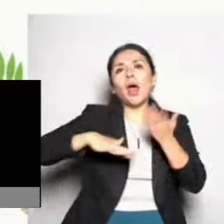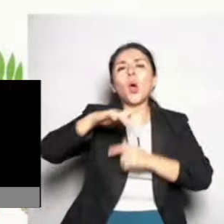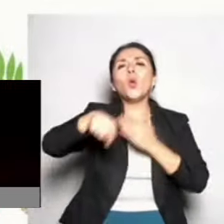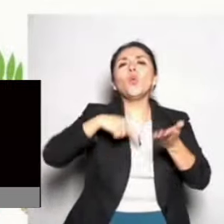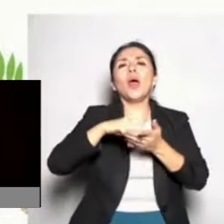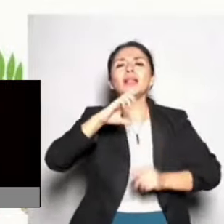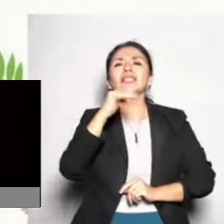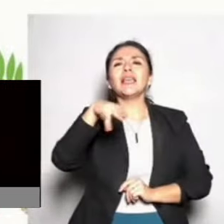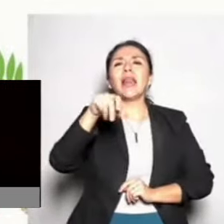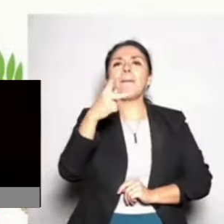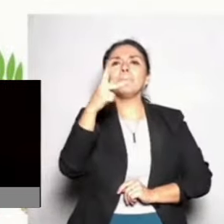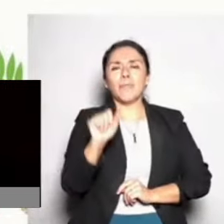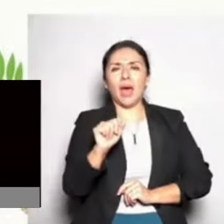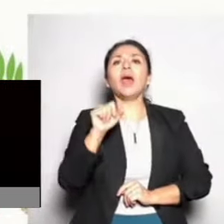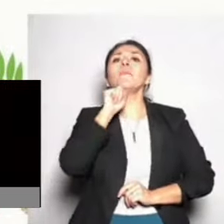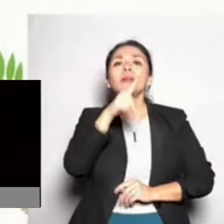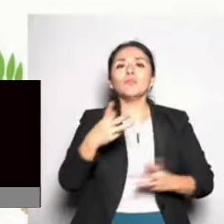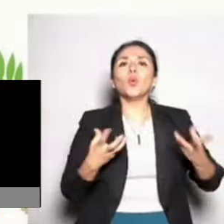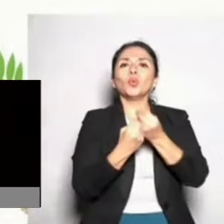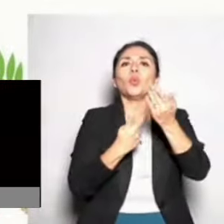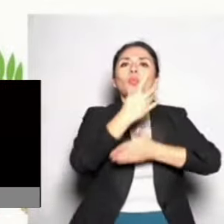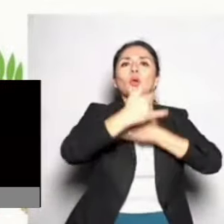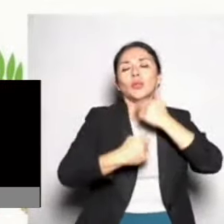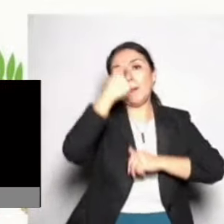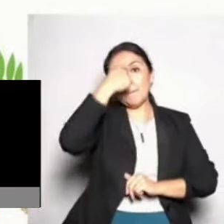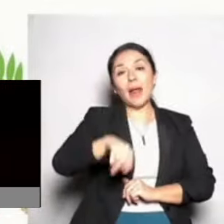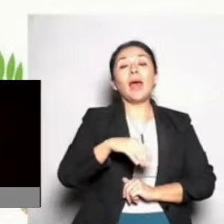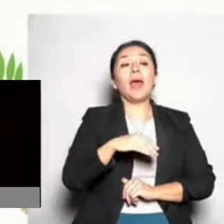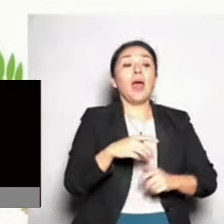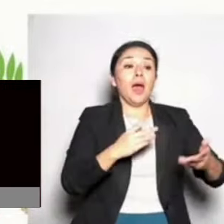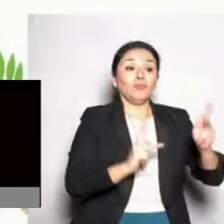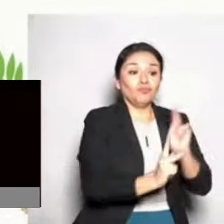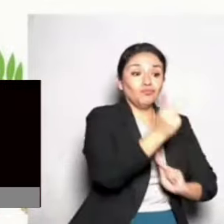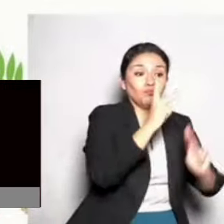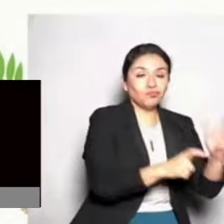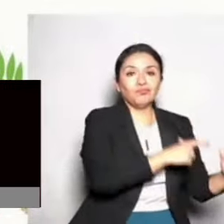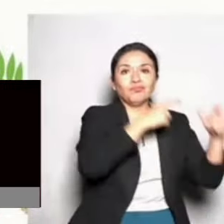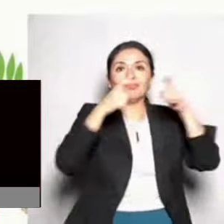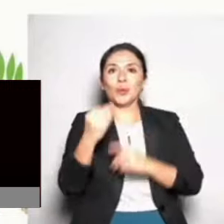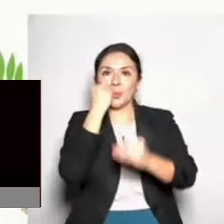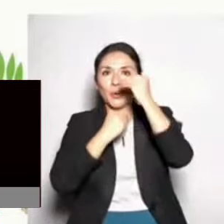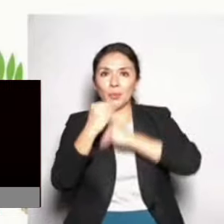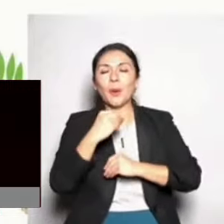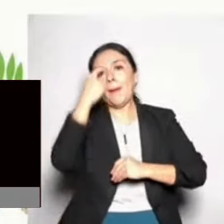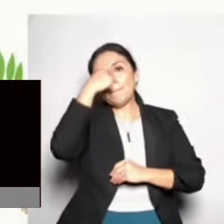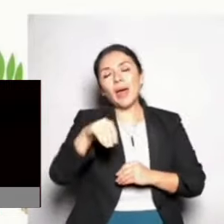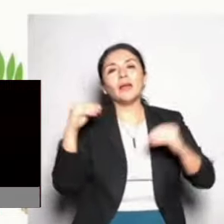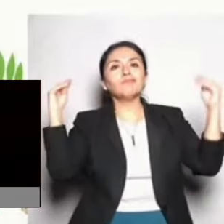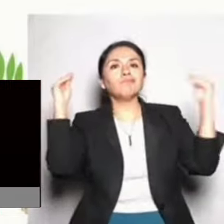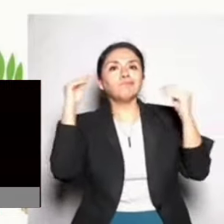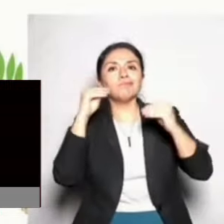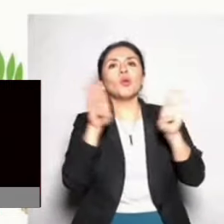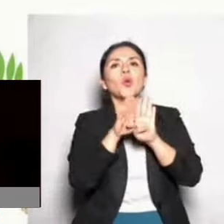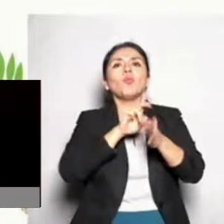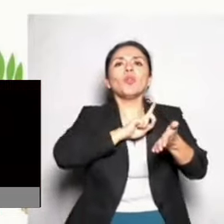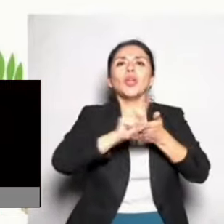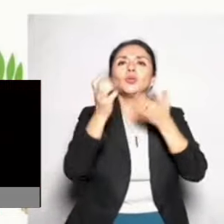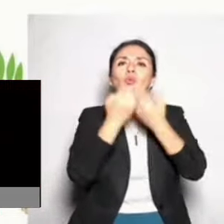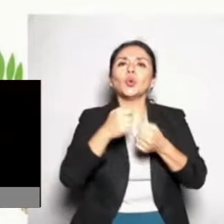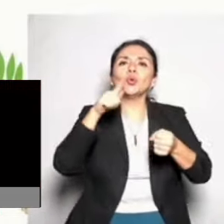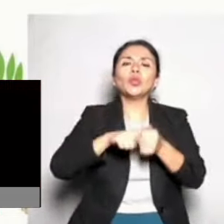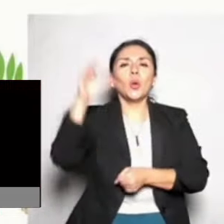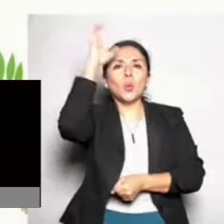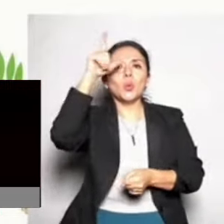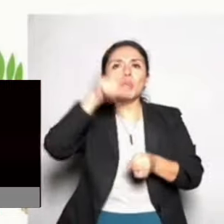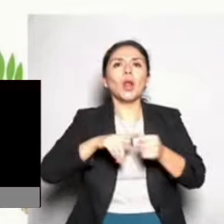comentaba Alejandro Encinas hace rato uno de los e de Las mayores eh vinculaciones que